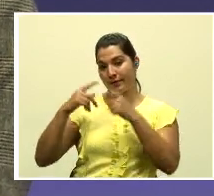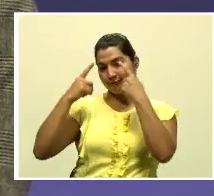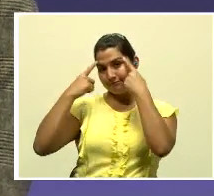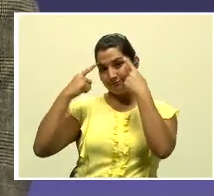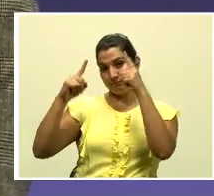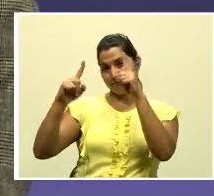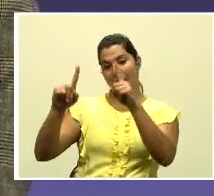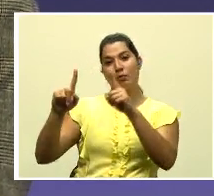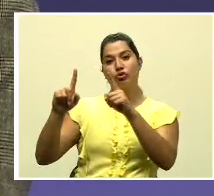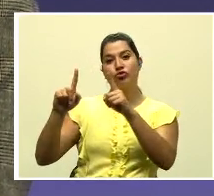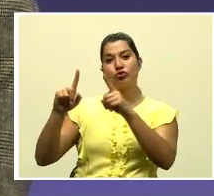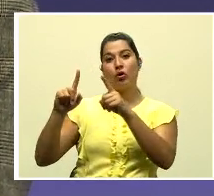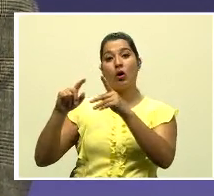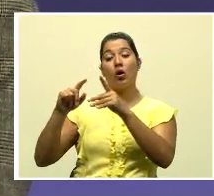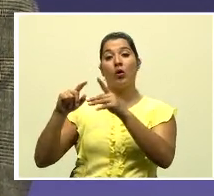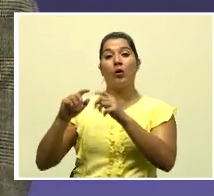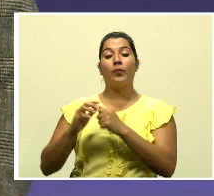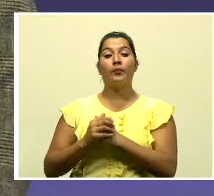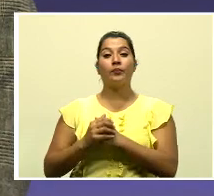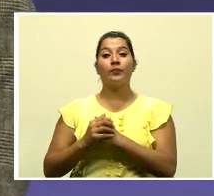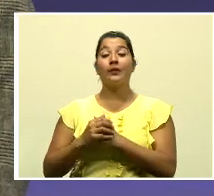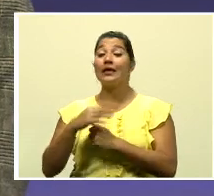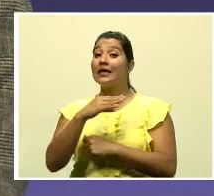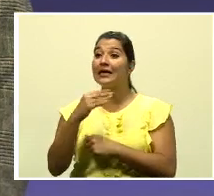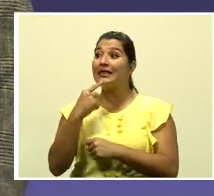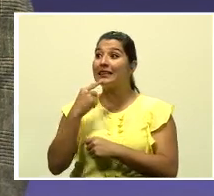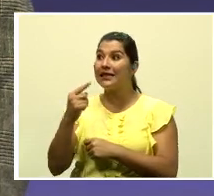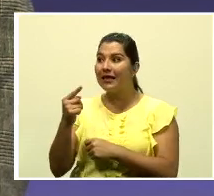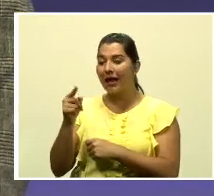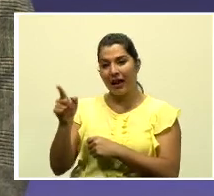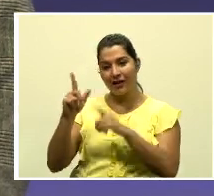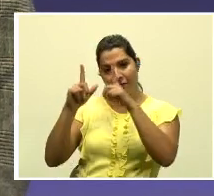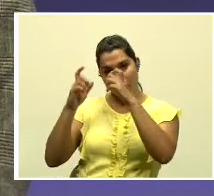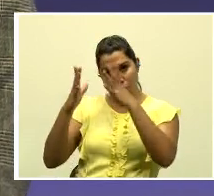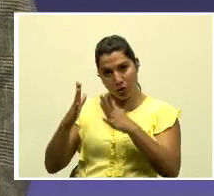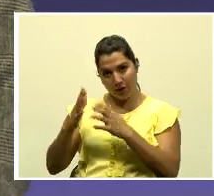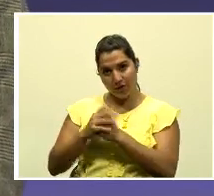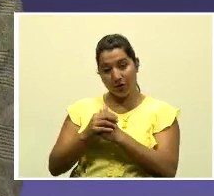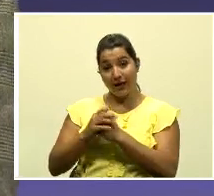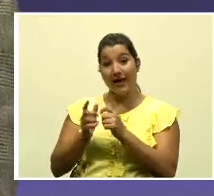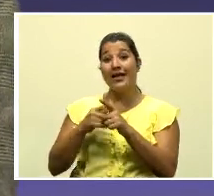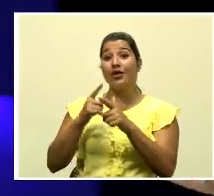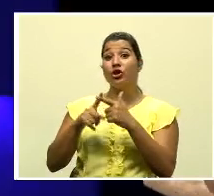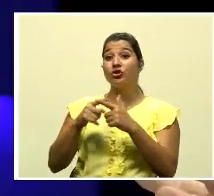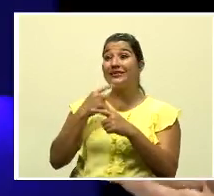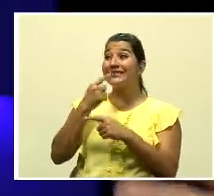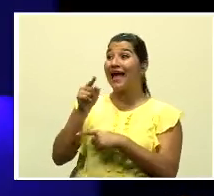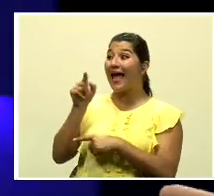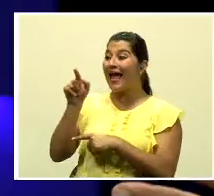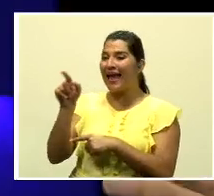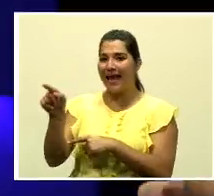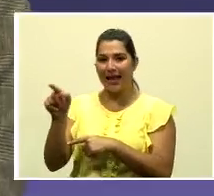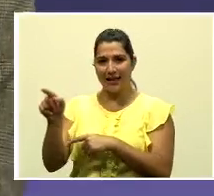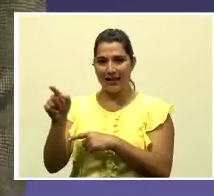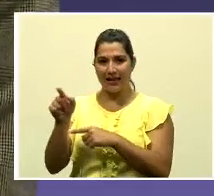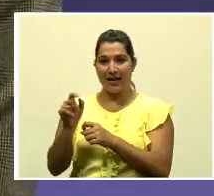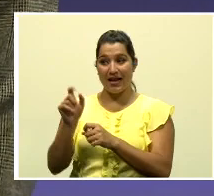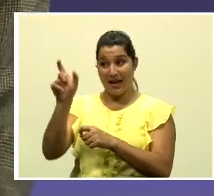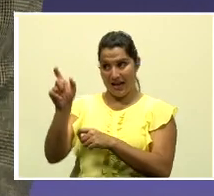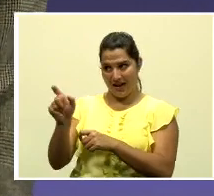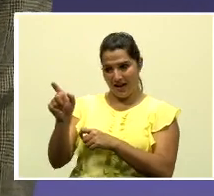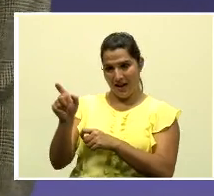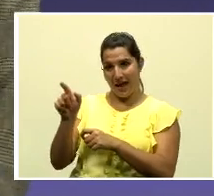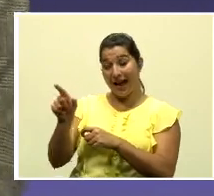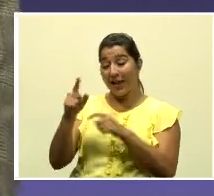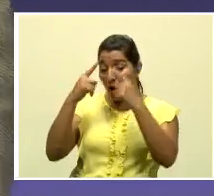norteamericano, y decía que él había convertido a la fotografía en arte. A mí me llamó la atención el título, sí, porque, bueno, él no convirtió